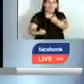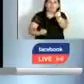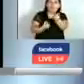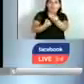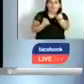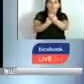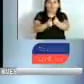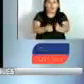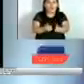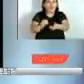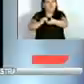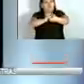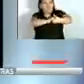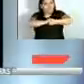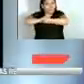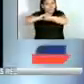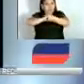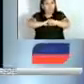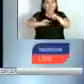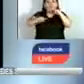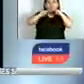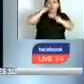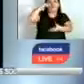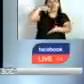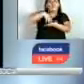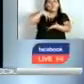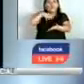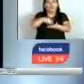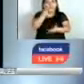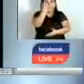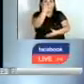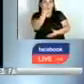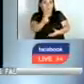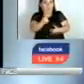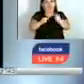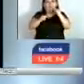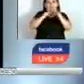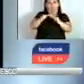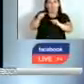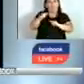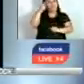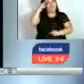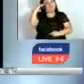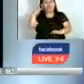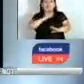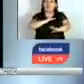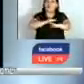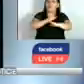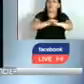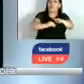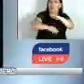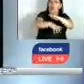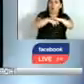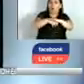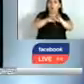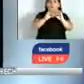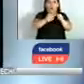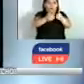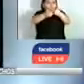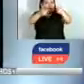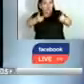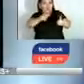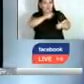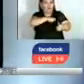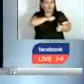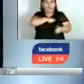de las instituciones democráticas y sus líderes políticos deben comprometerse a eliminar la corrupción, respetar la separación de poderes, aumentar